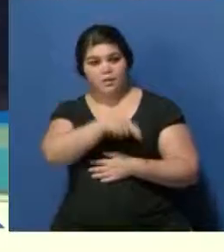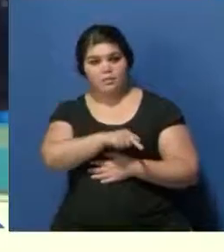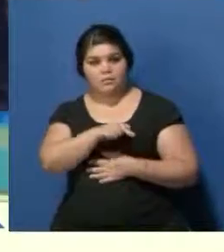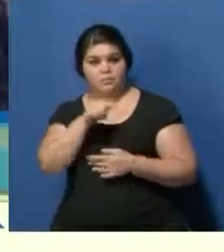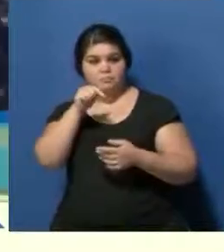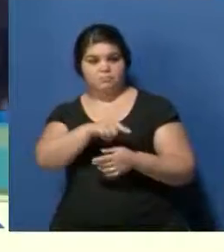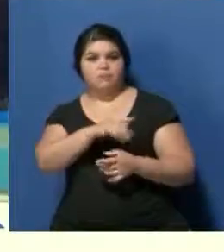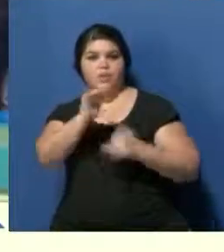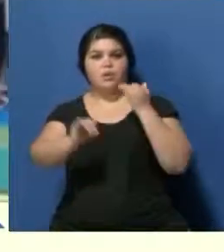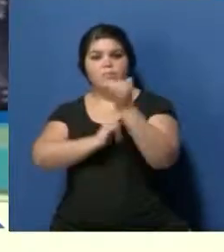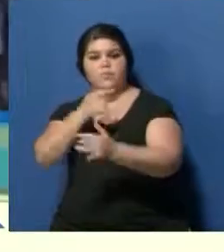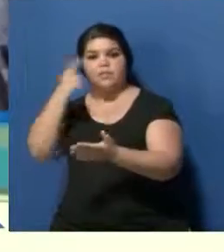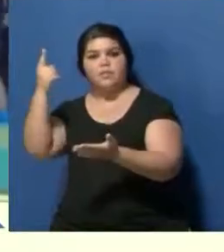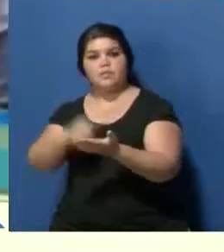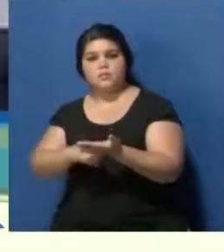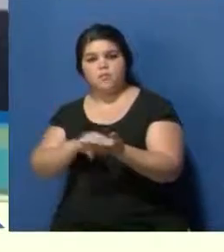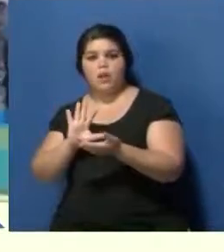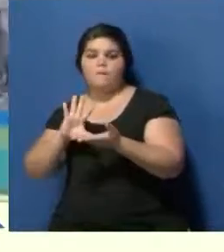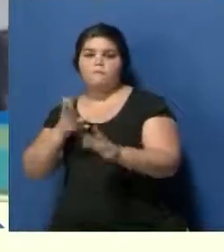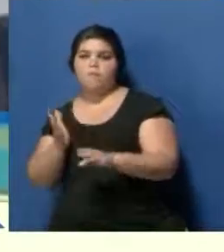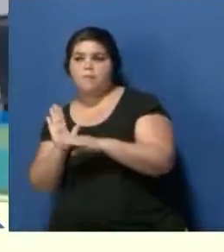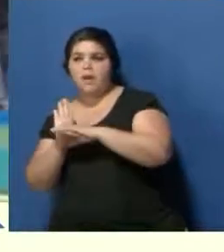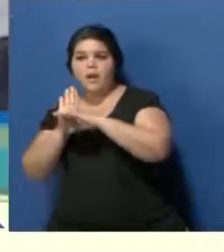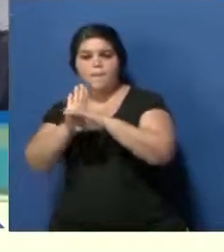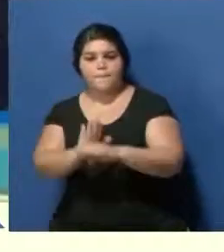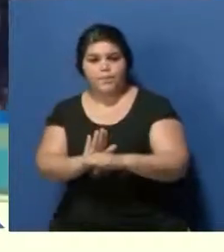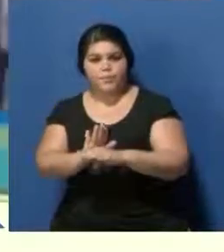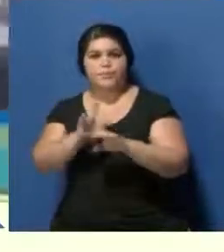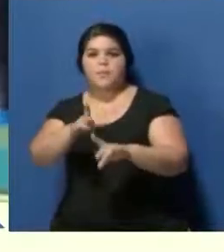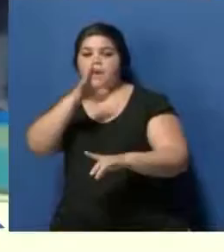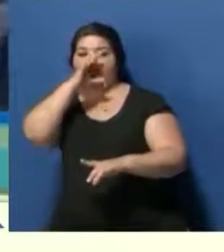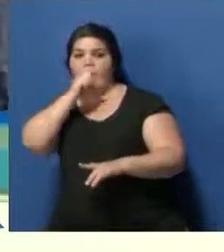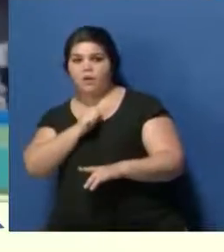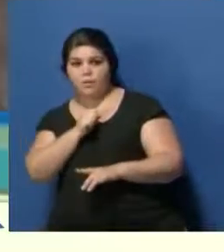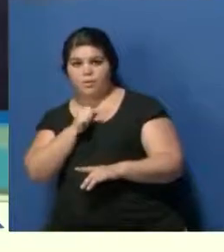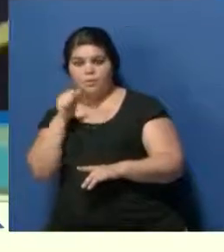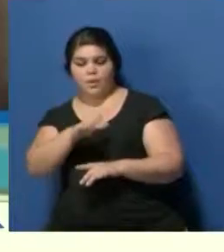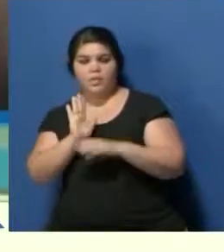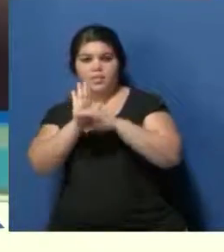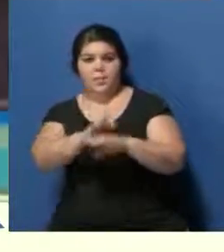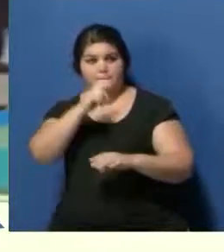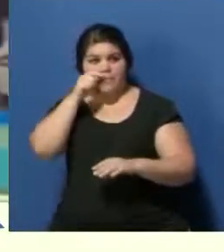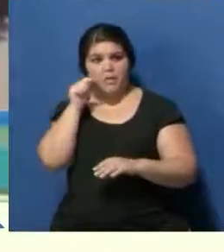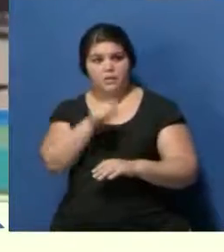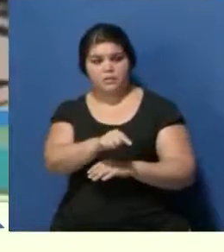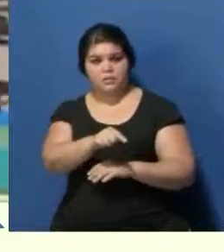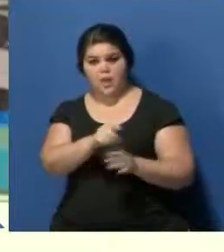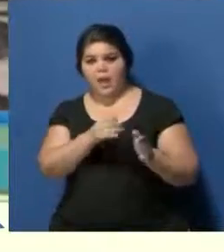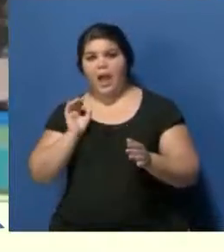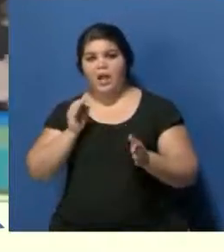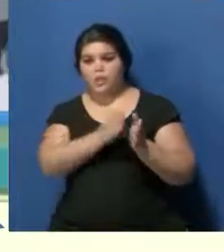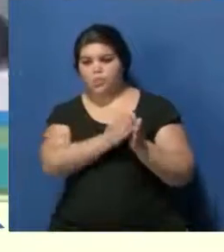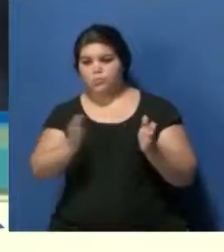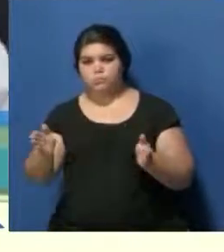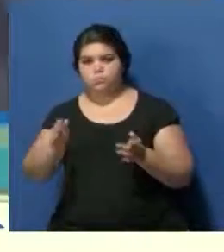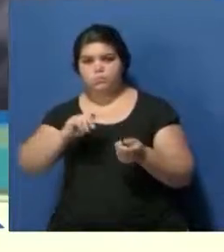que comenzara con un cierto apoyo, una cierta tolerancia hacia el gobierno de Macri y que a lo largo del año se han producido